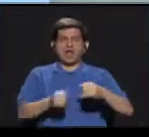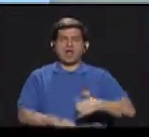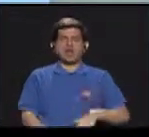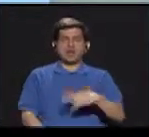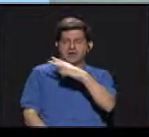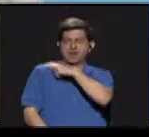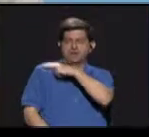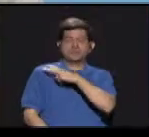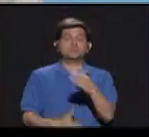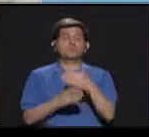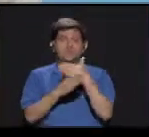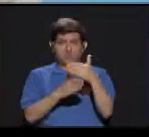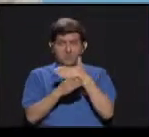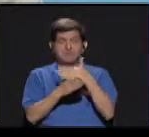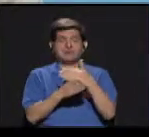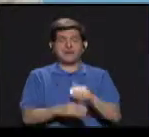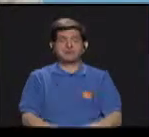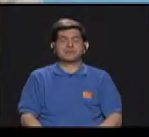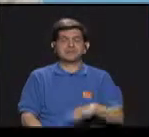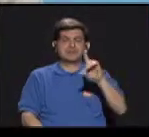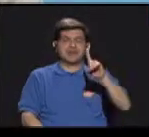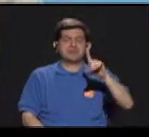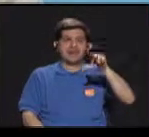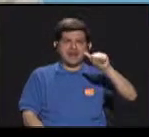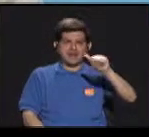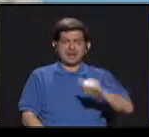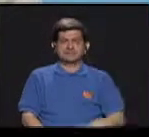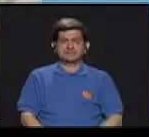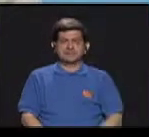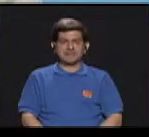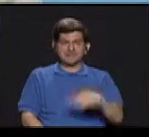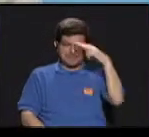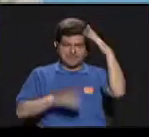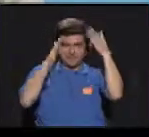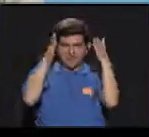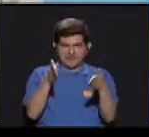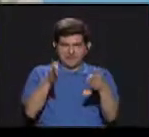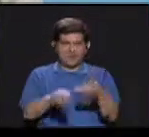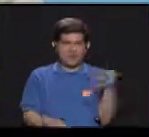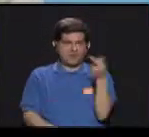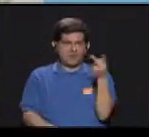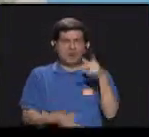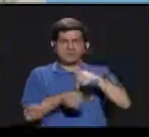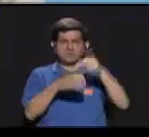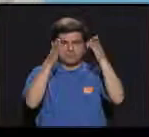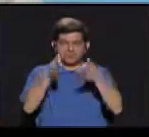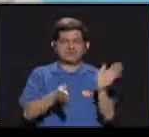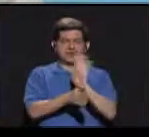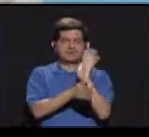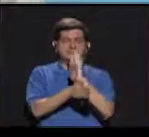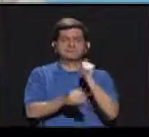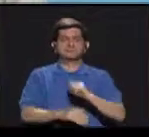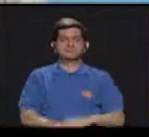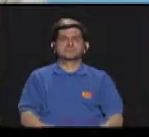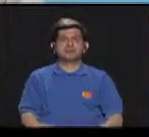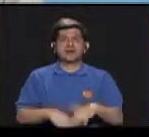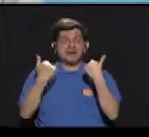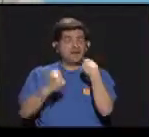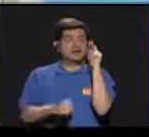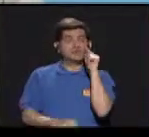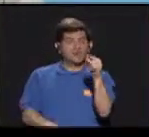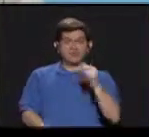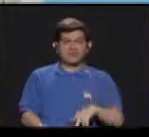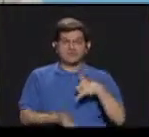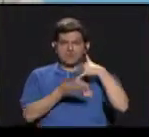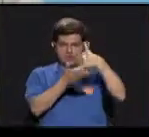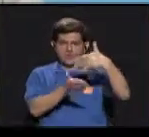Comandante. Compartido con Damián Alcázar, el mexicano Damián Alcázar, ambos protagonistas de la película. Y ahora que